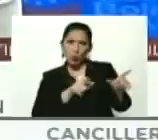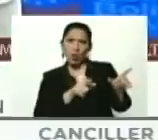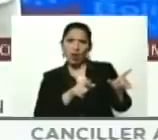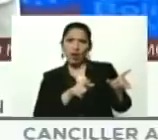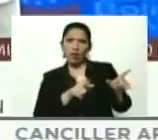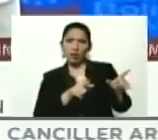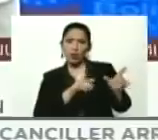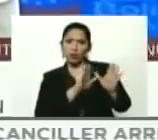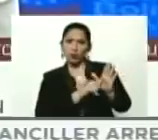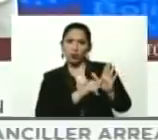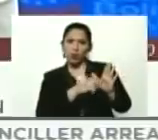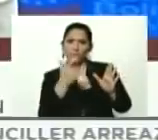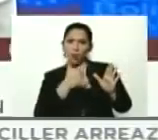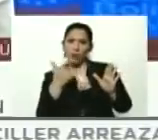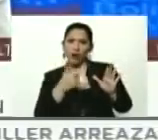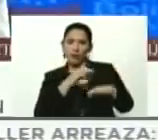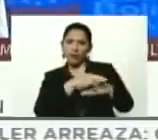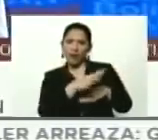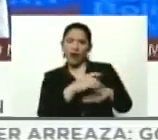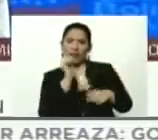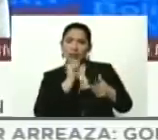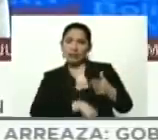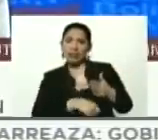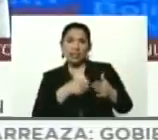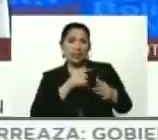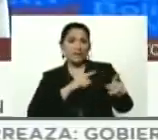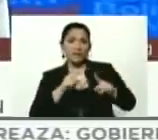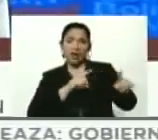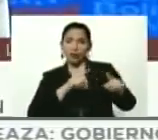sin efecto la defensa de Petróleos de Venezuela.